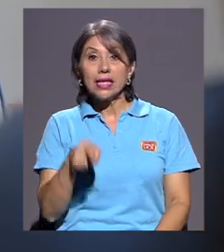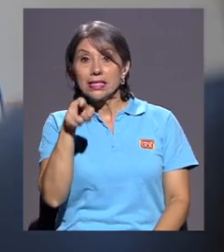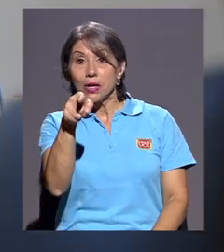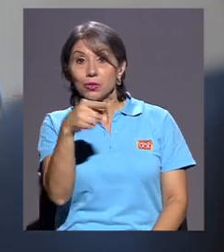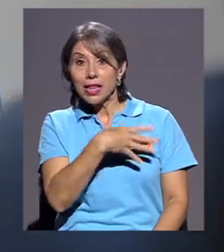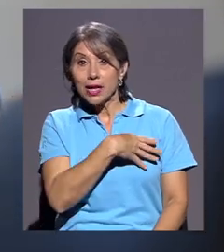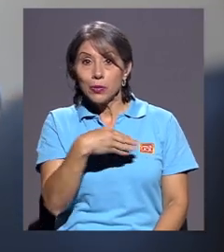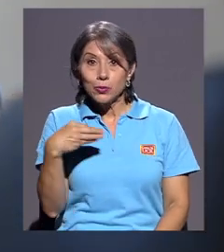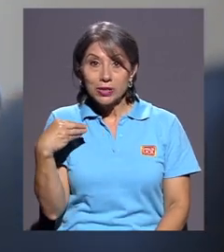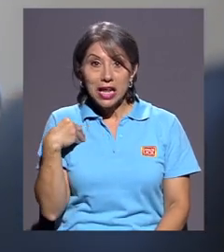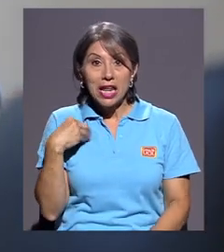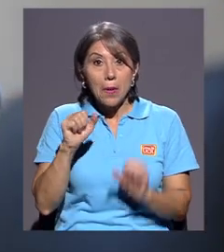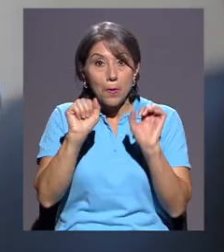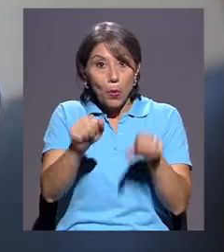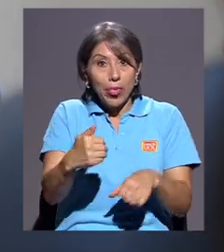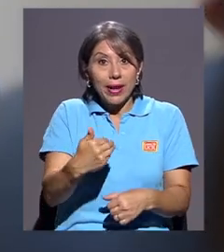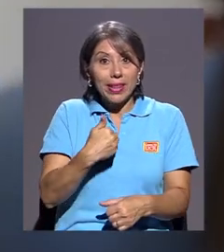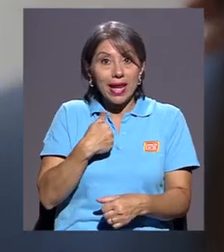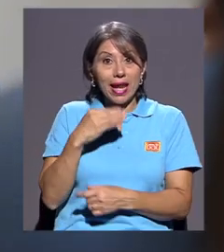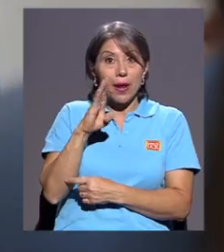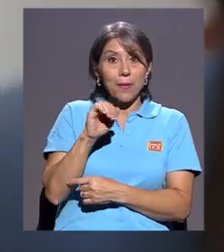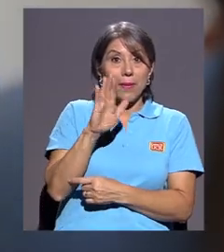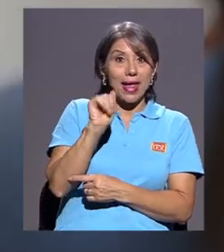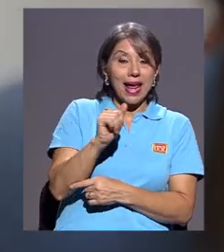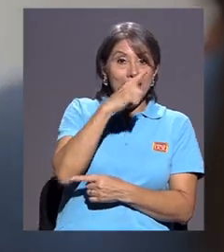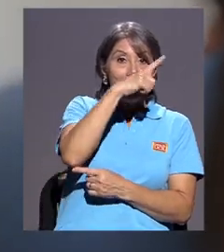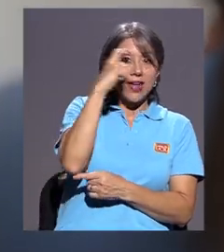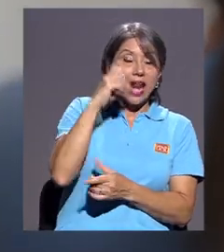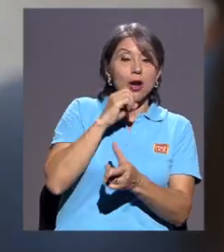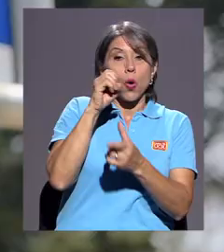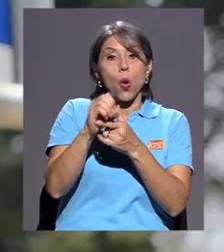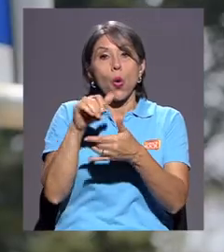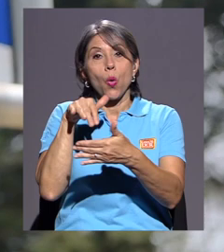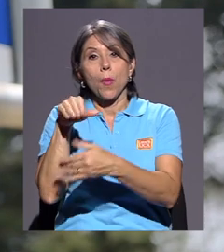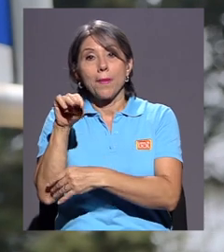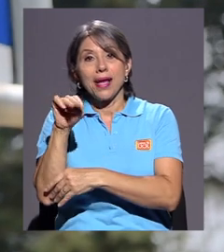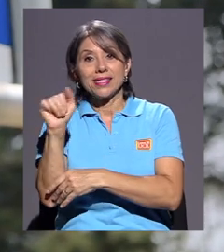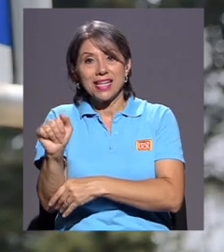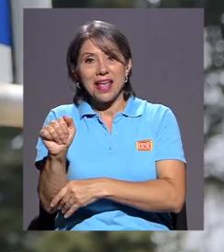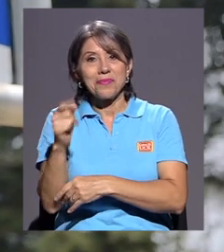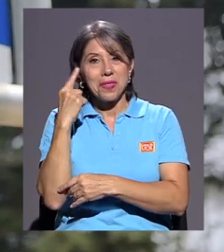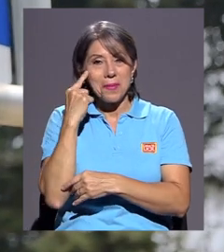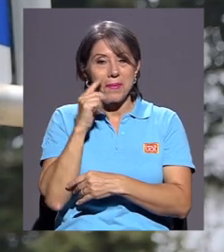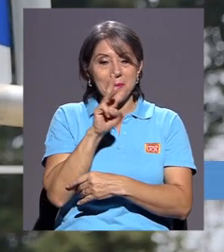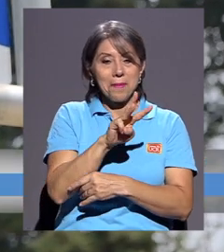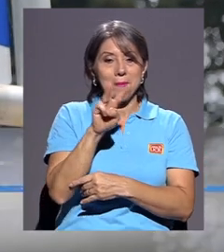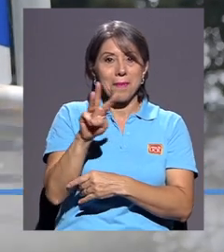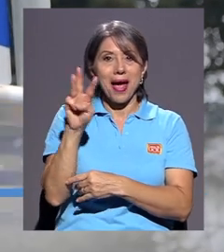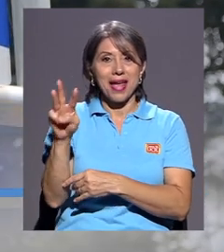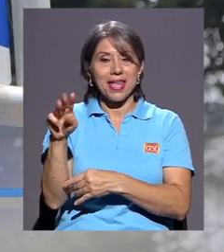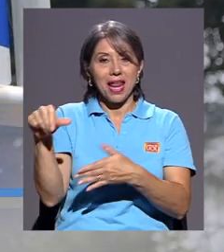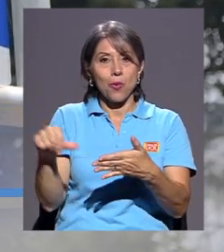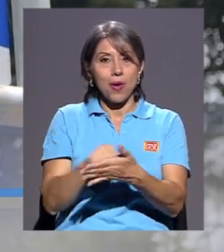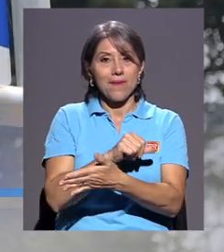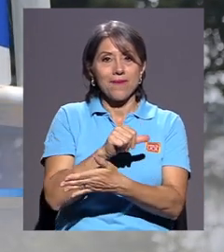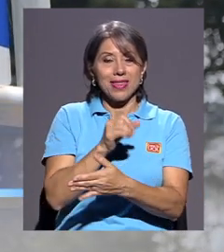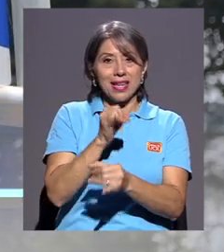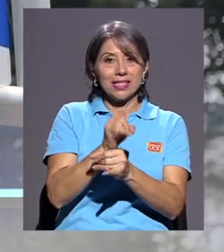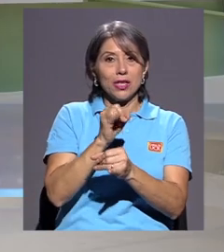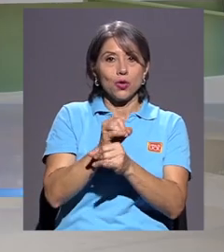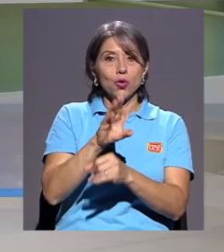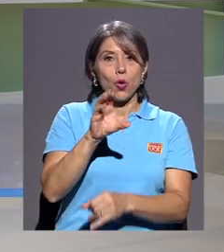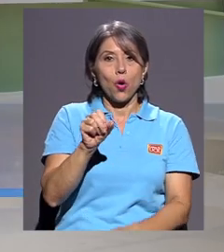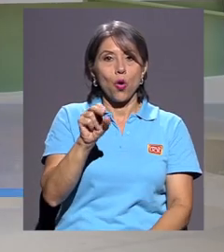Si a usted le gustaría acceder a alguna beca de verano o de maestría, visite la página web del Instituto Confucio